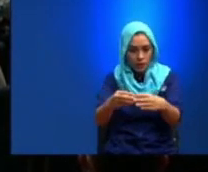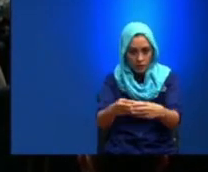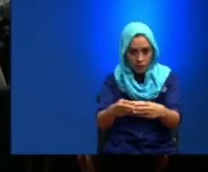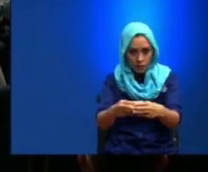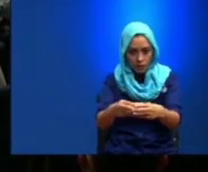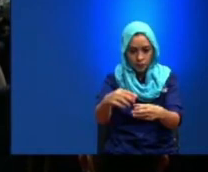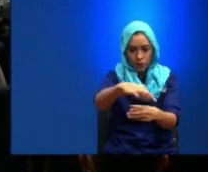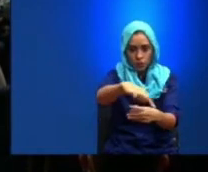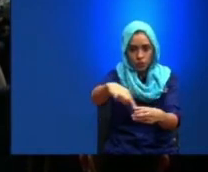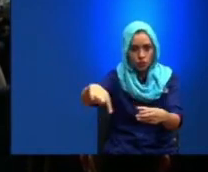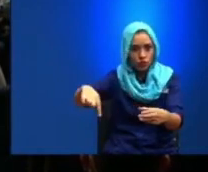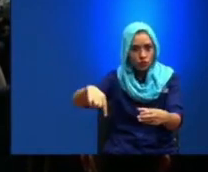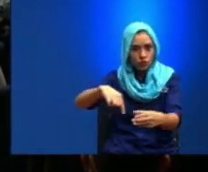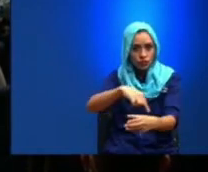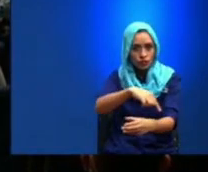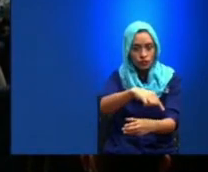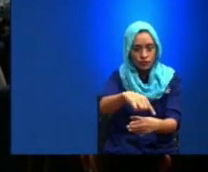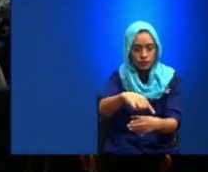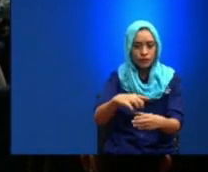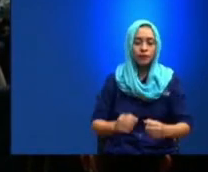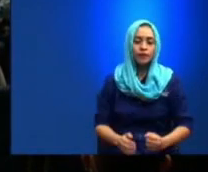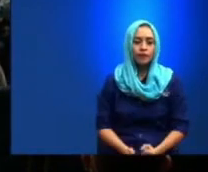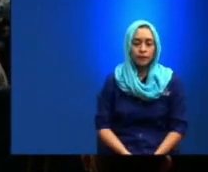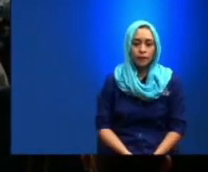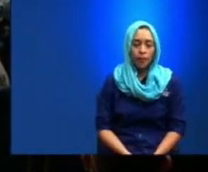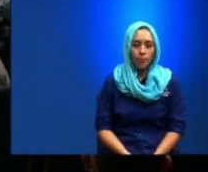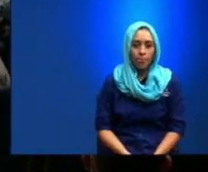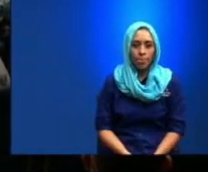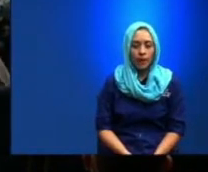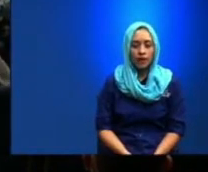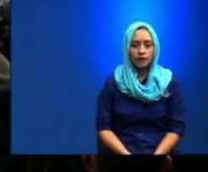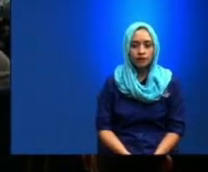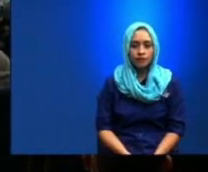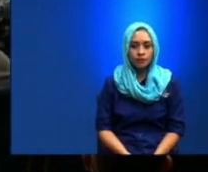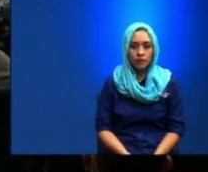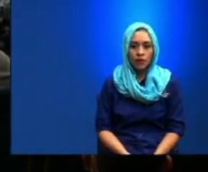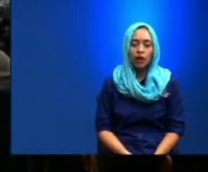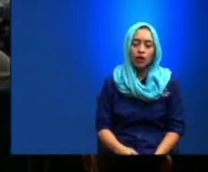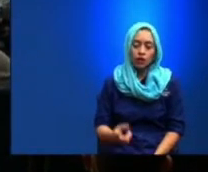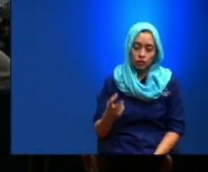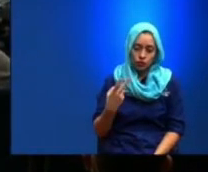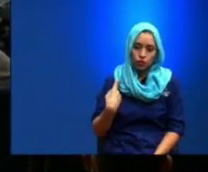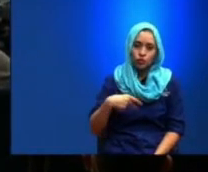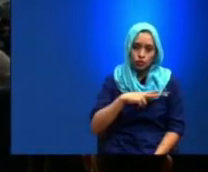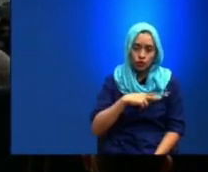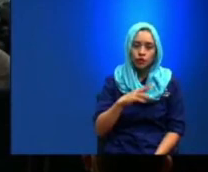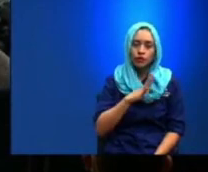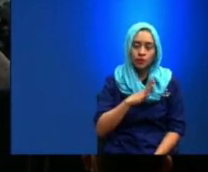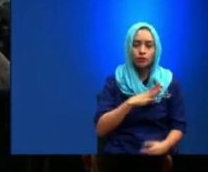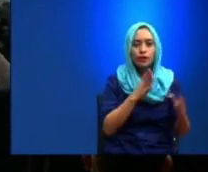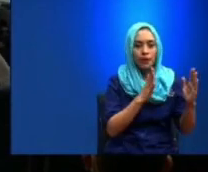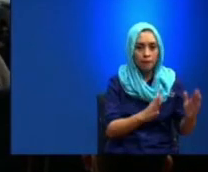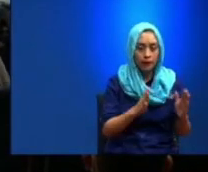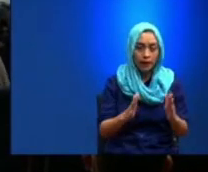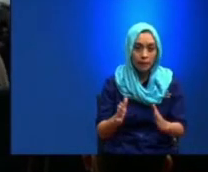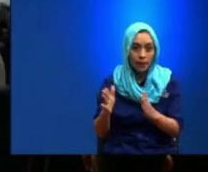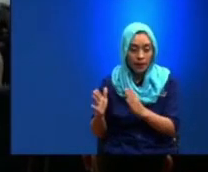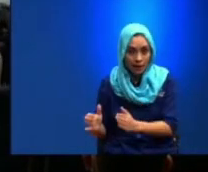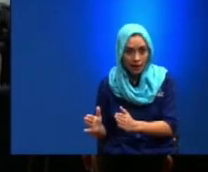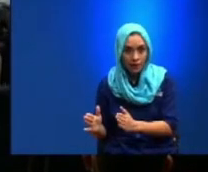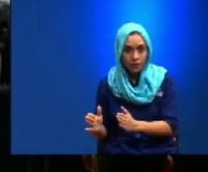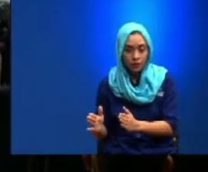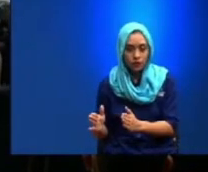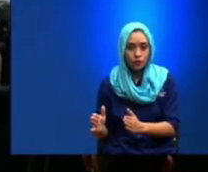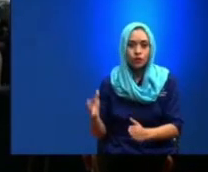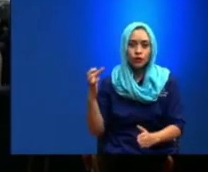diferentes ángulos de la iv y es definitivamente nuestra preparación para el evento más